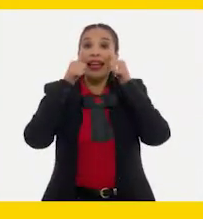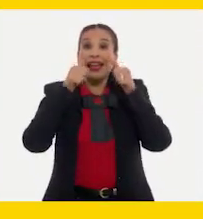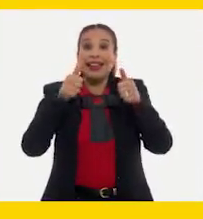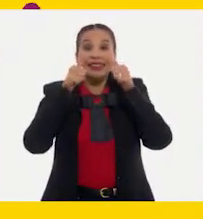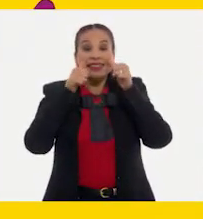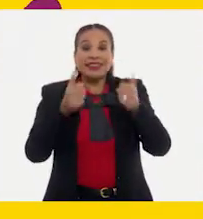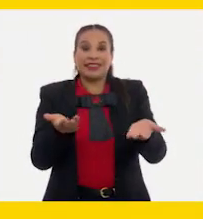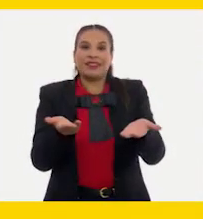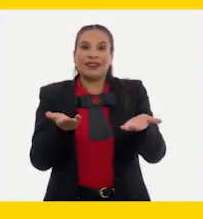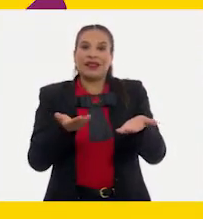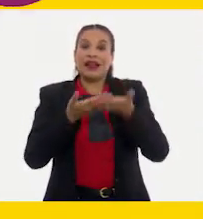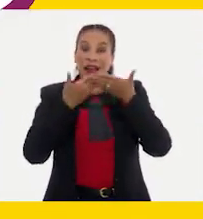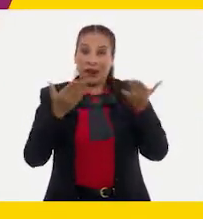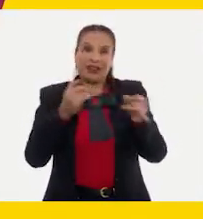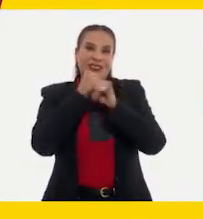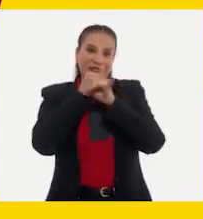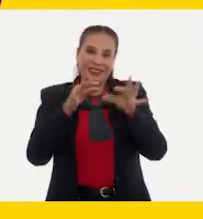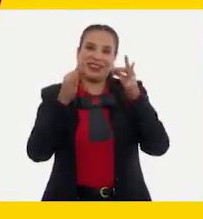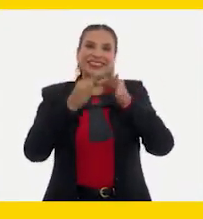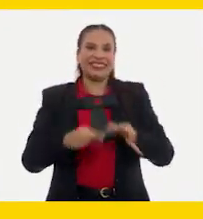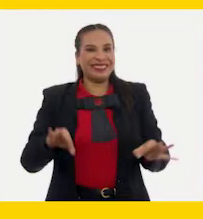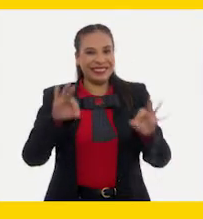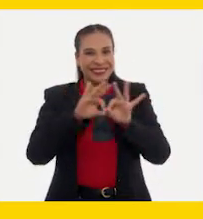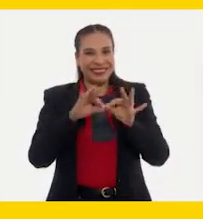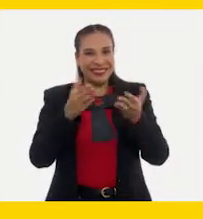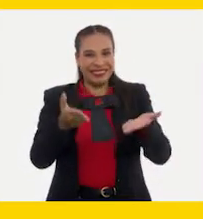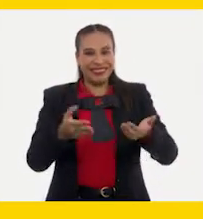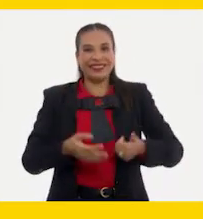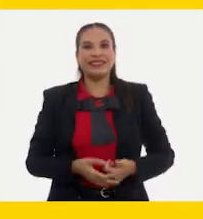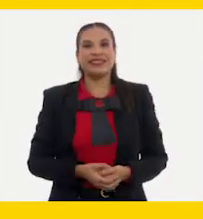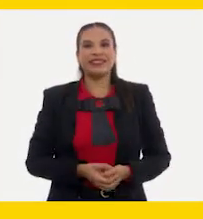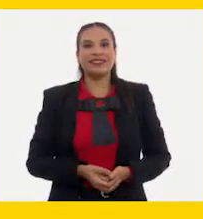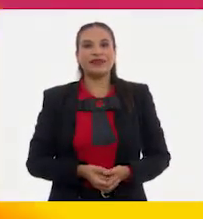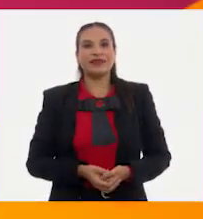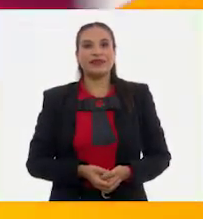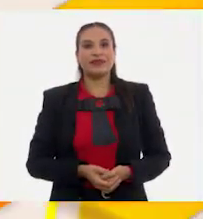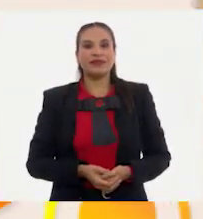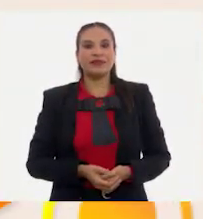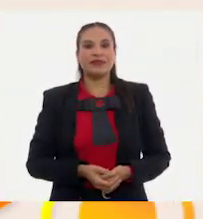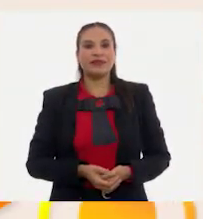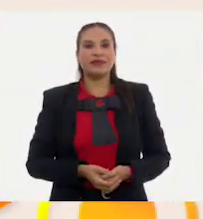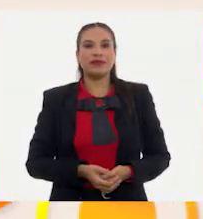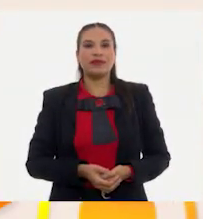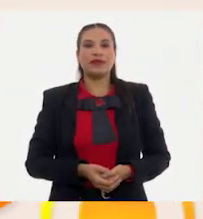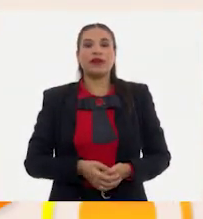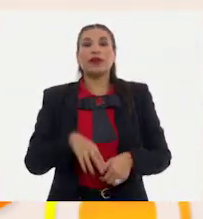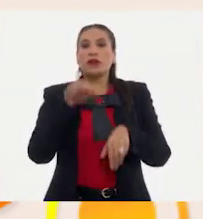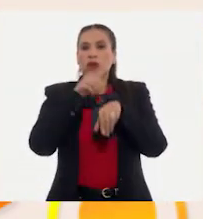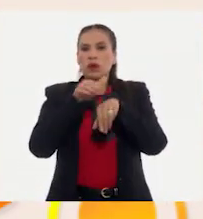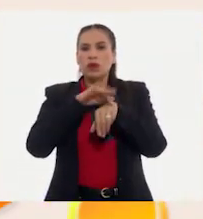¡Atención! ¡Atención! A continuación, información importante. A este